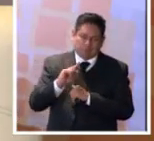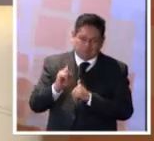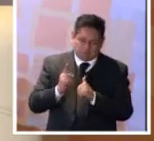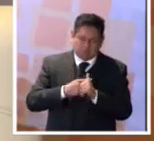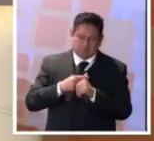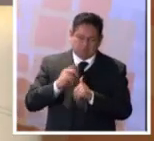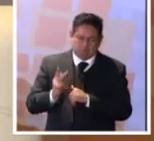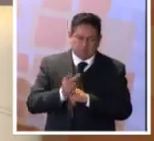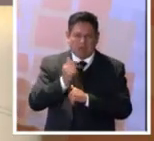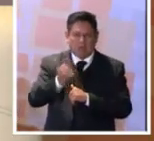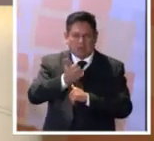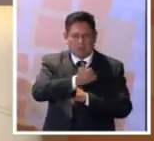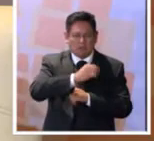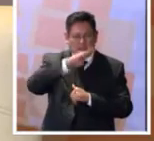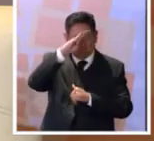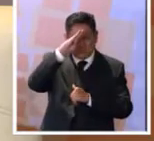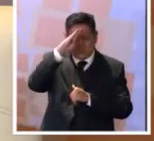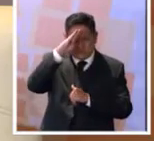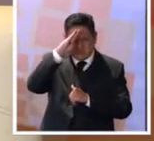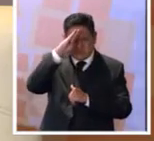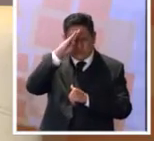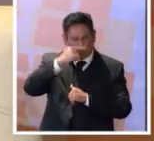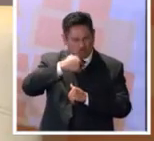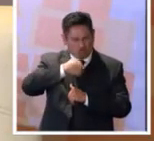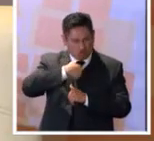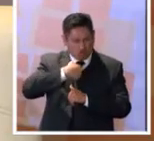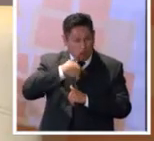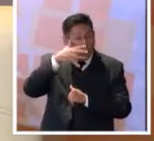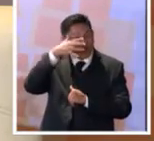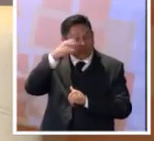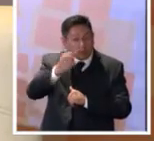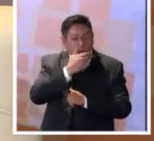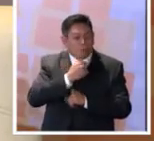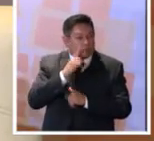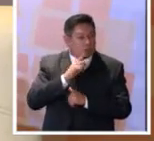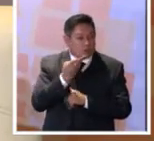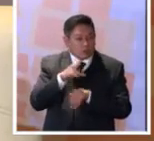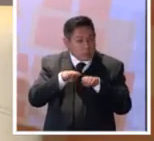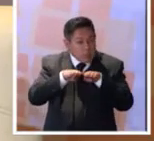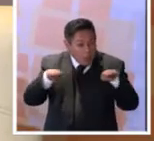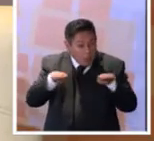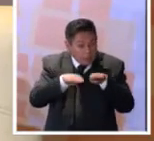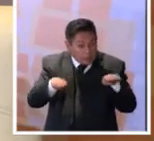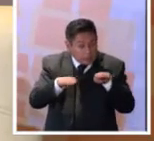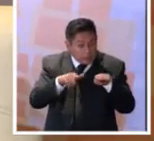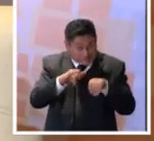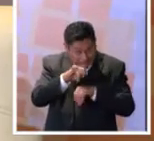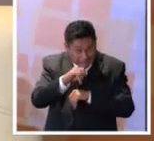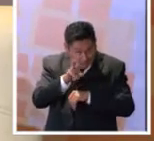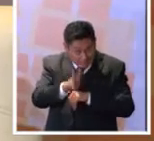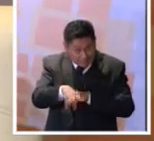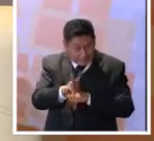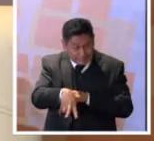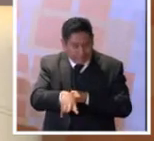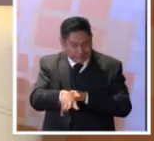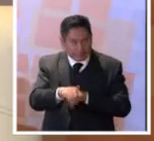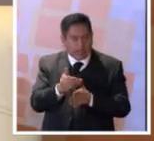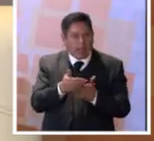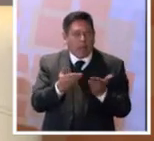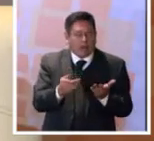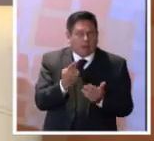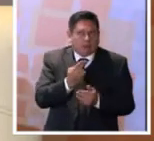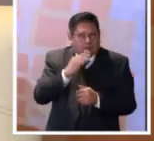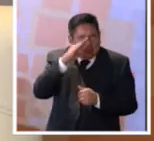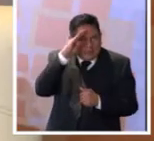interna de cada uno de nosotros tiene que ser si tenemos esa concepción. Si tenemos esa concepción, pues hay que empezar a preguntarnos por qué la